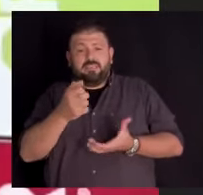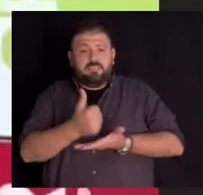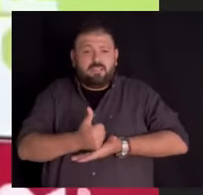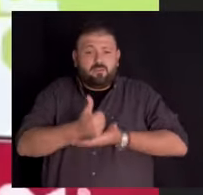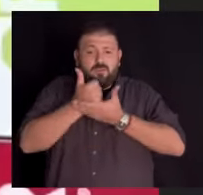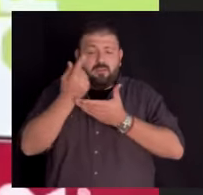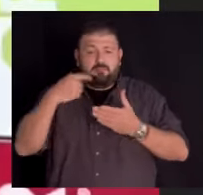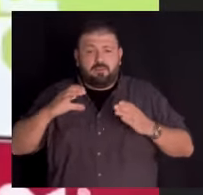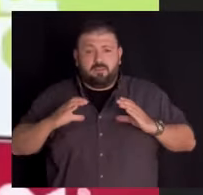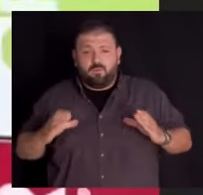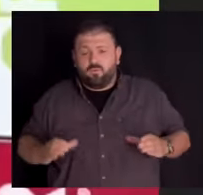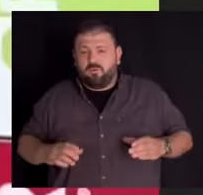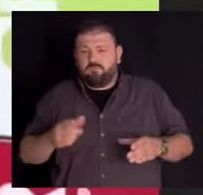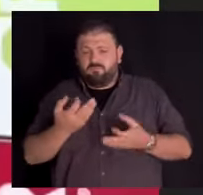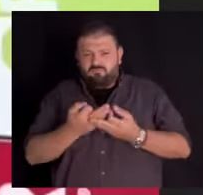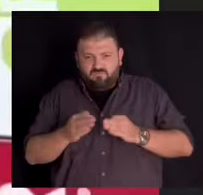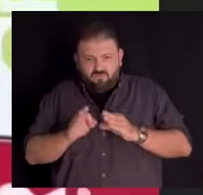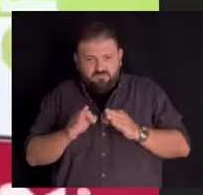que se forme